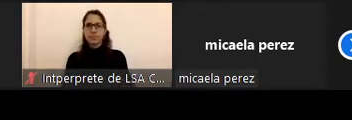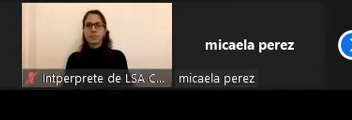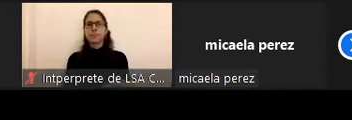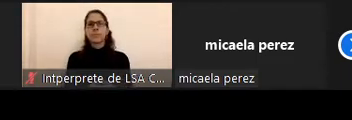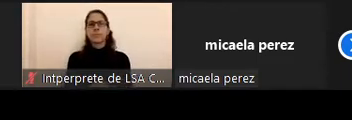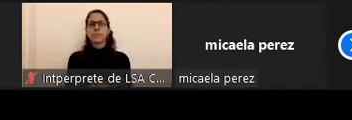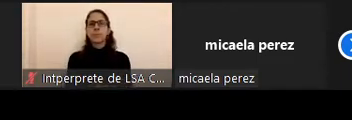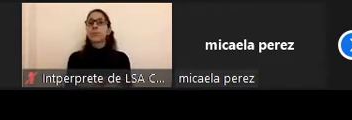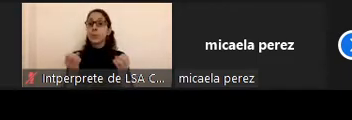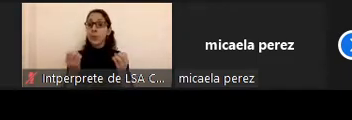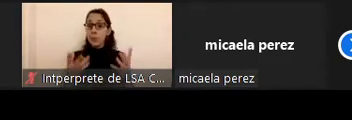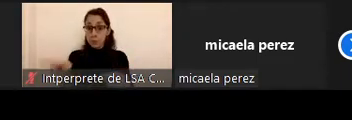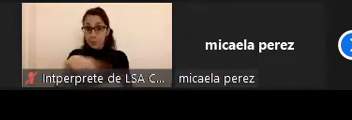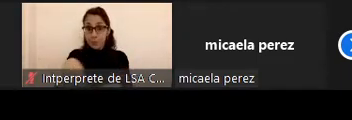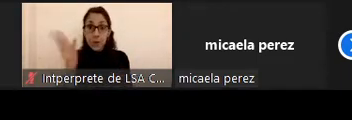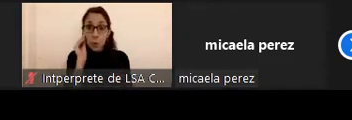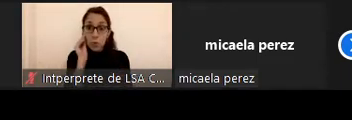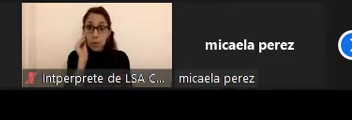Bueno, ¿ahí me escuchan?